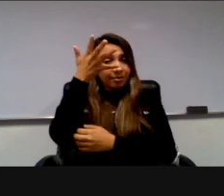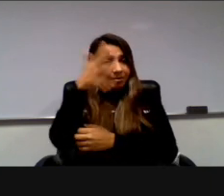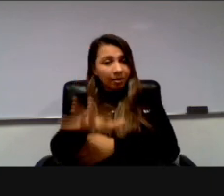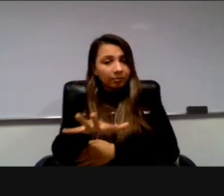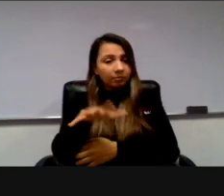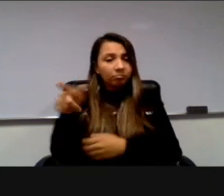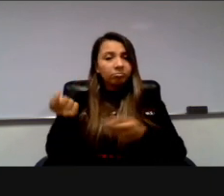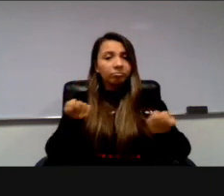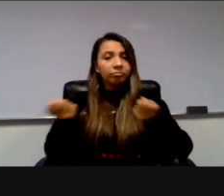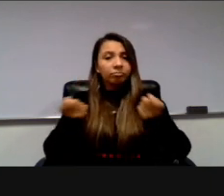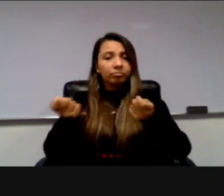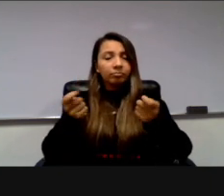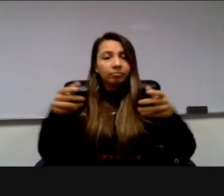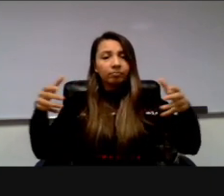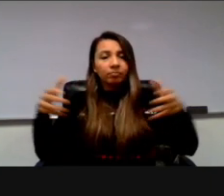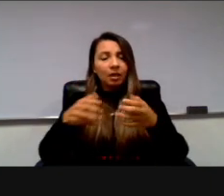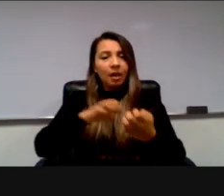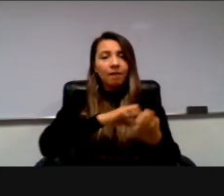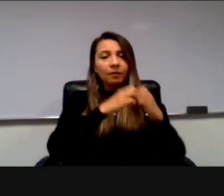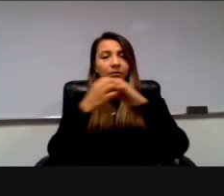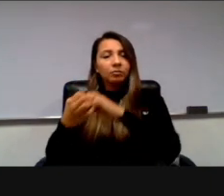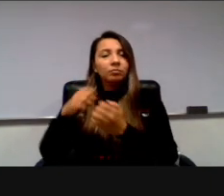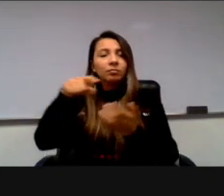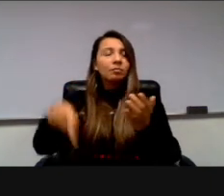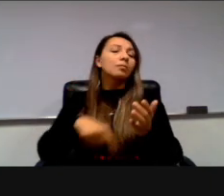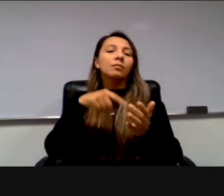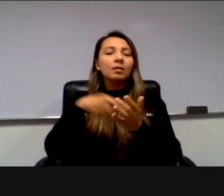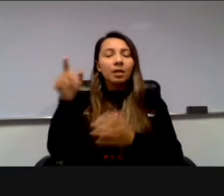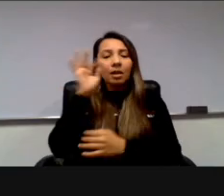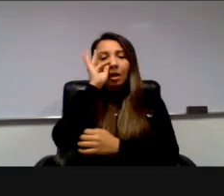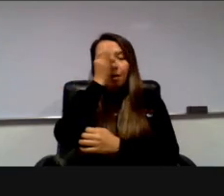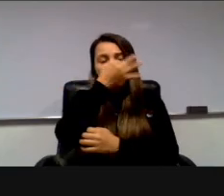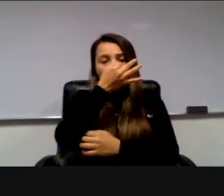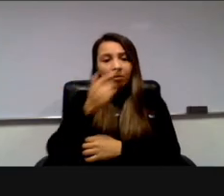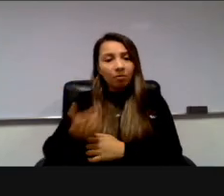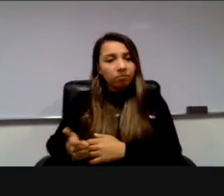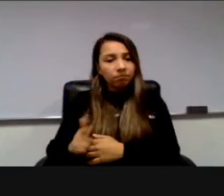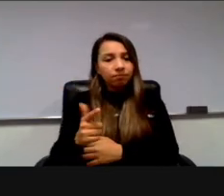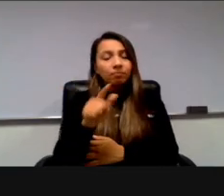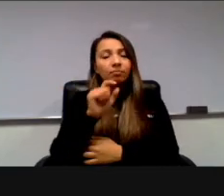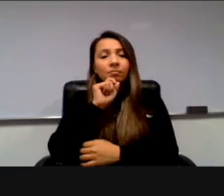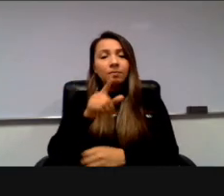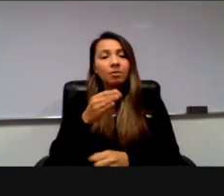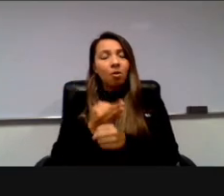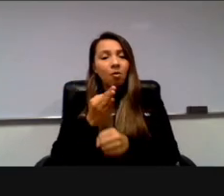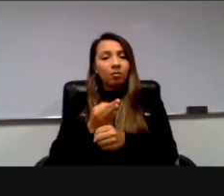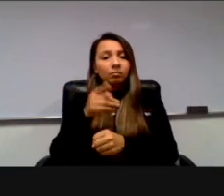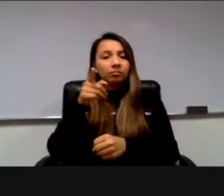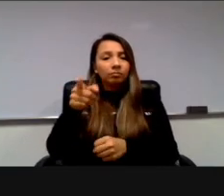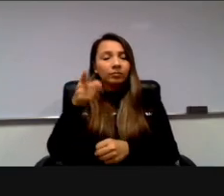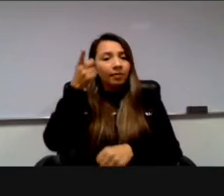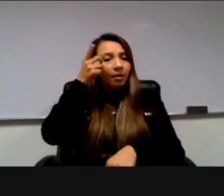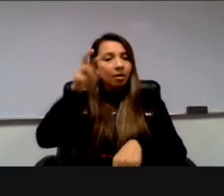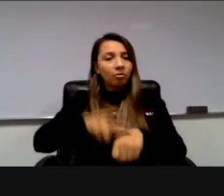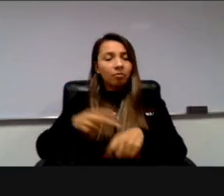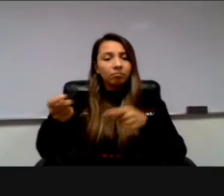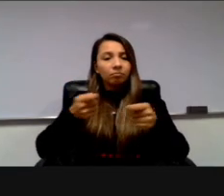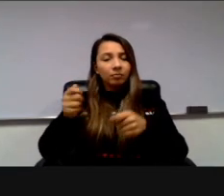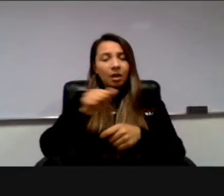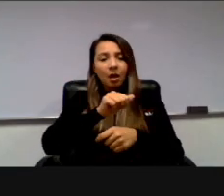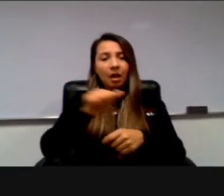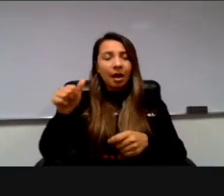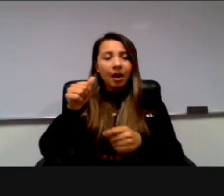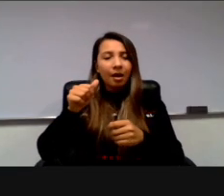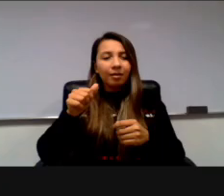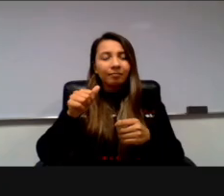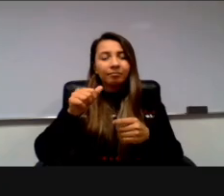de genómica evolutiva en el CIMBESTAF Irapuato y actualmente es director de la unidad de genómica avanzada del CIMBESTAF.